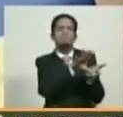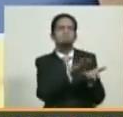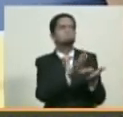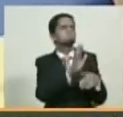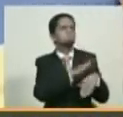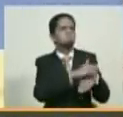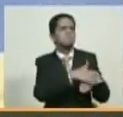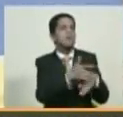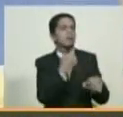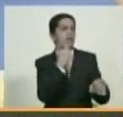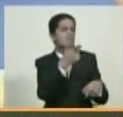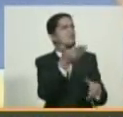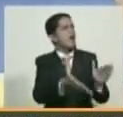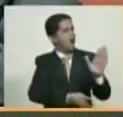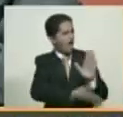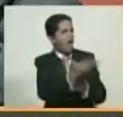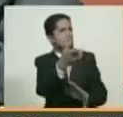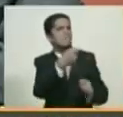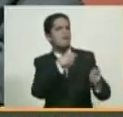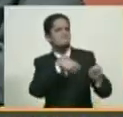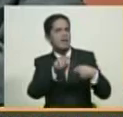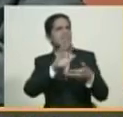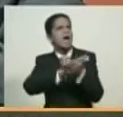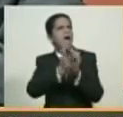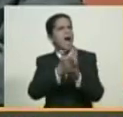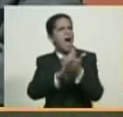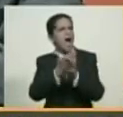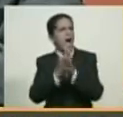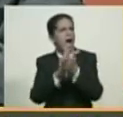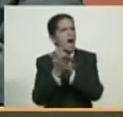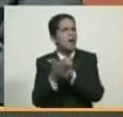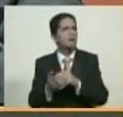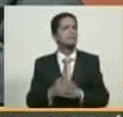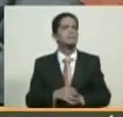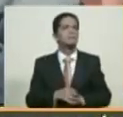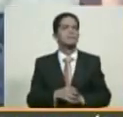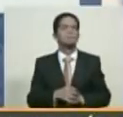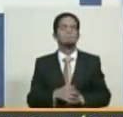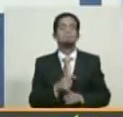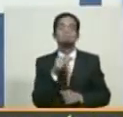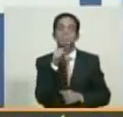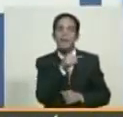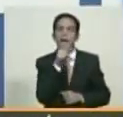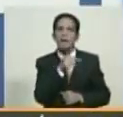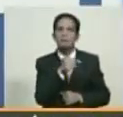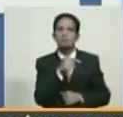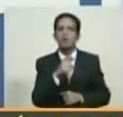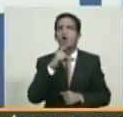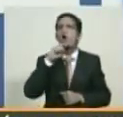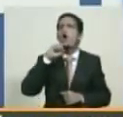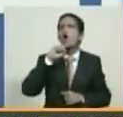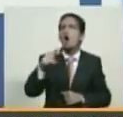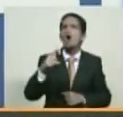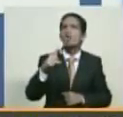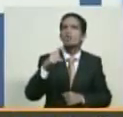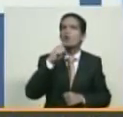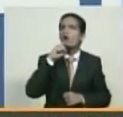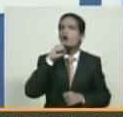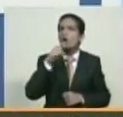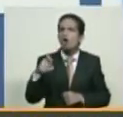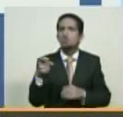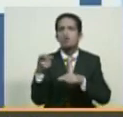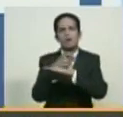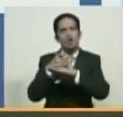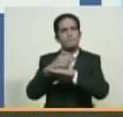vender arepas a este jugador tras ser expulsado. Esto fue lo que sembró el Cartel de Lima, el gobierno